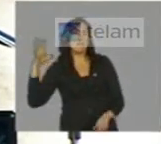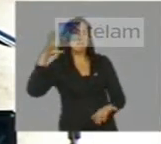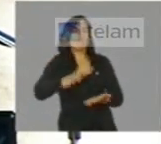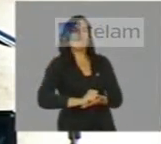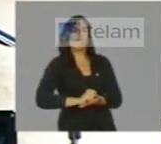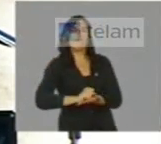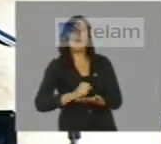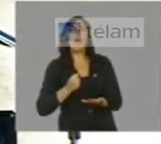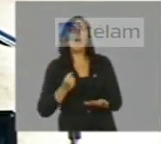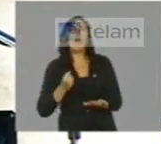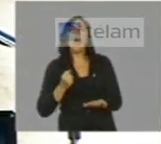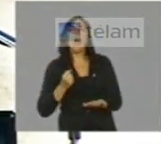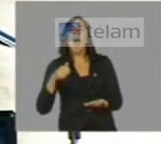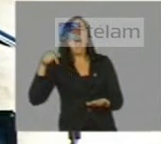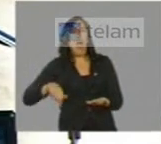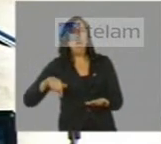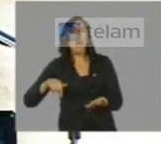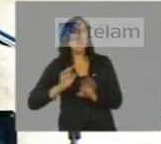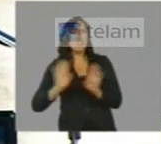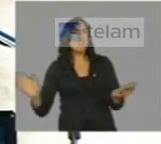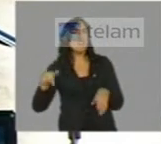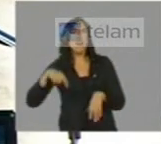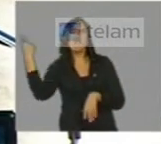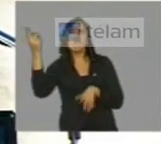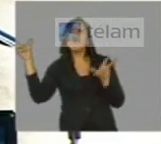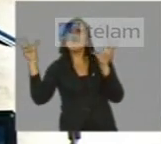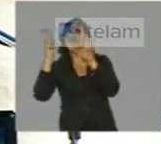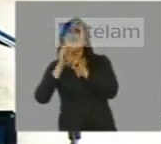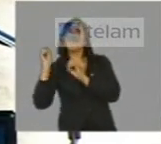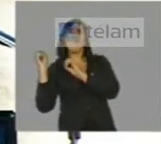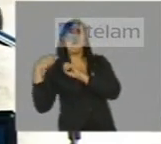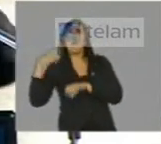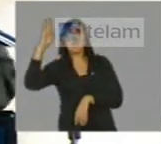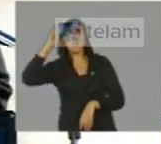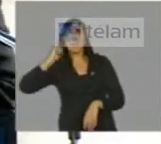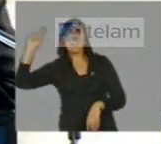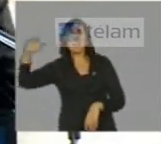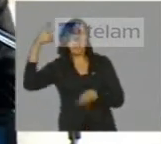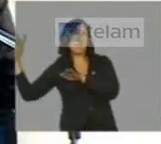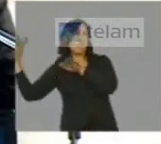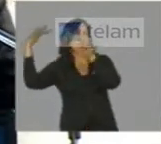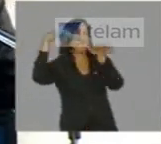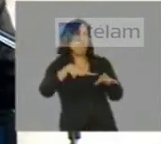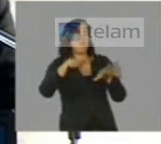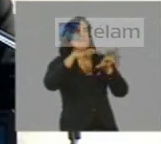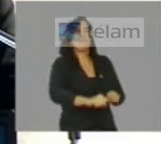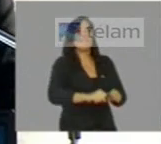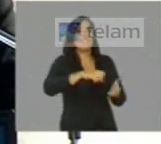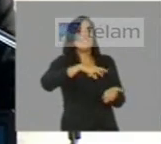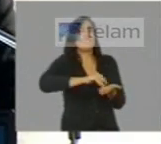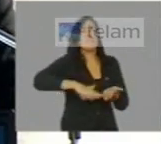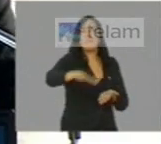necesario mandar ejércitos, ya no es necesario poner